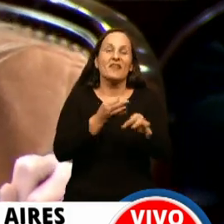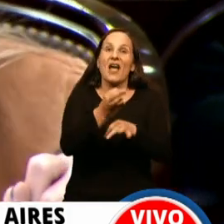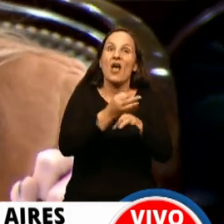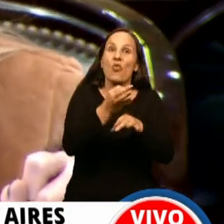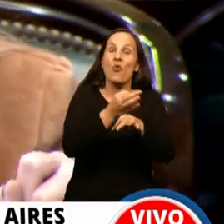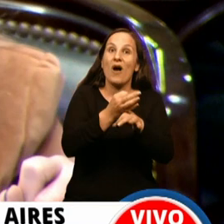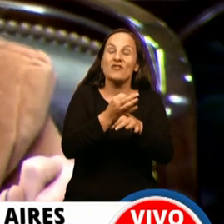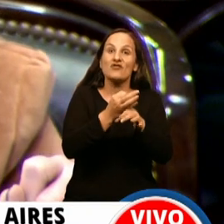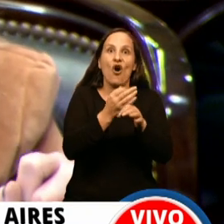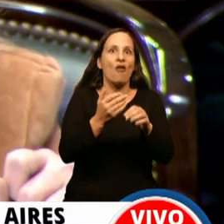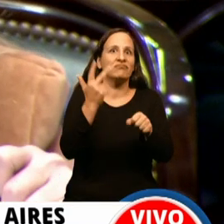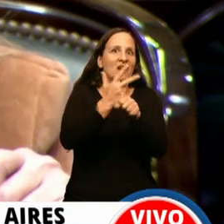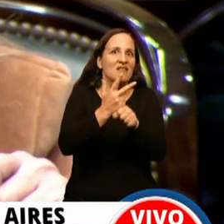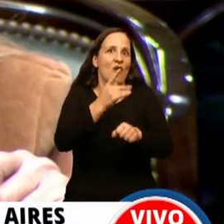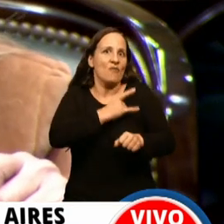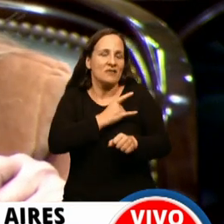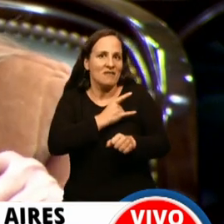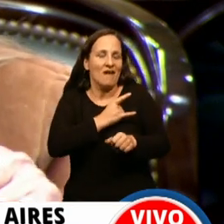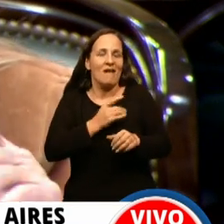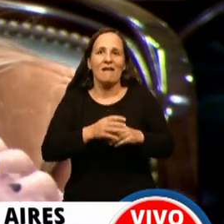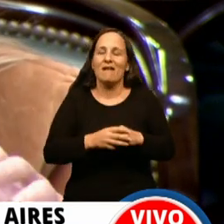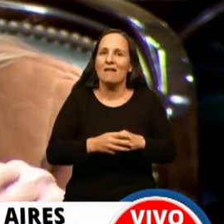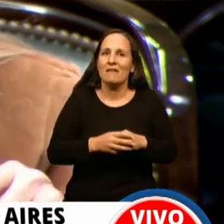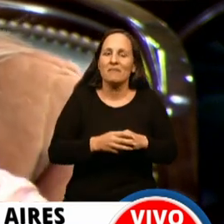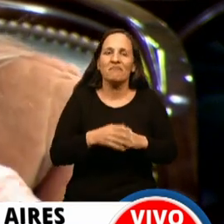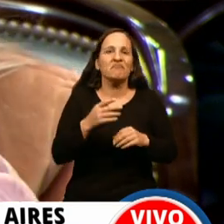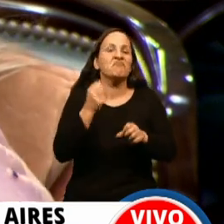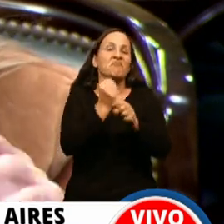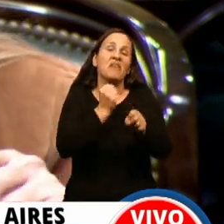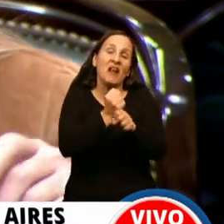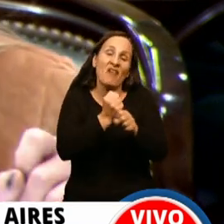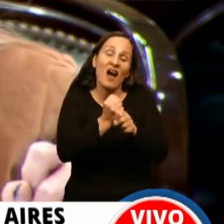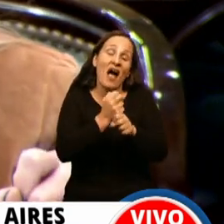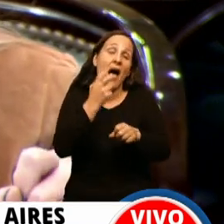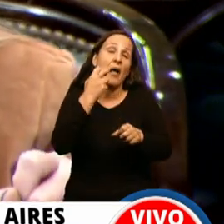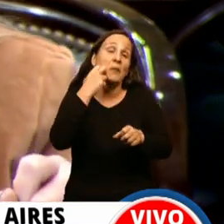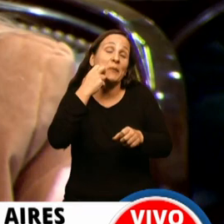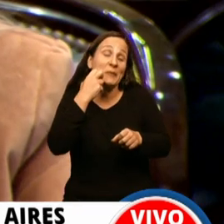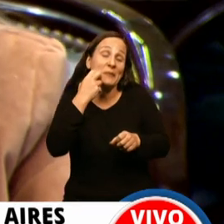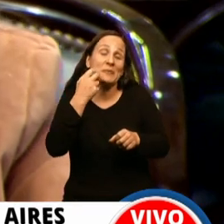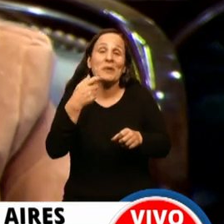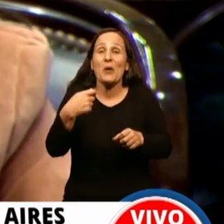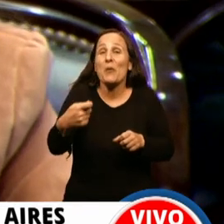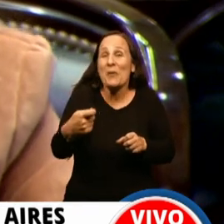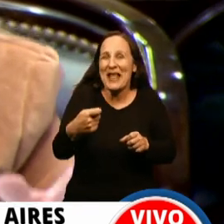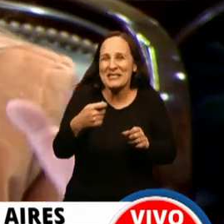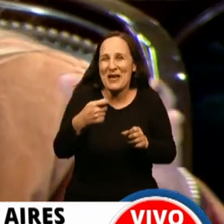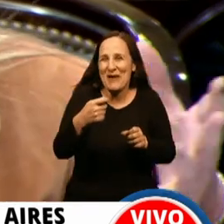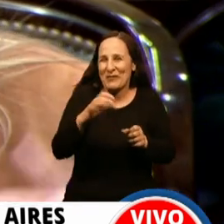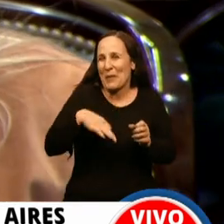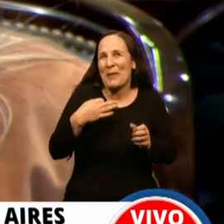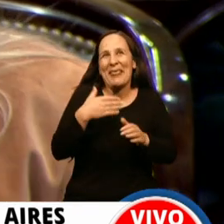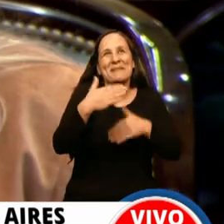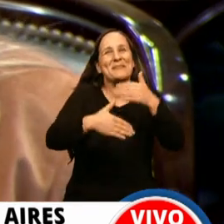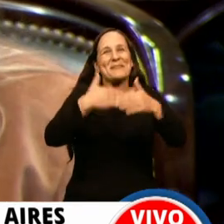superior trabajar envejecer jubilarse son momentos que muchos